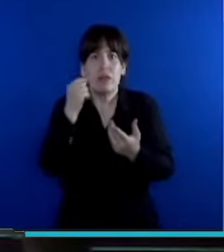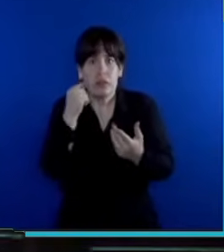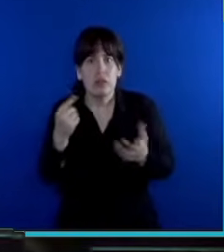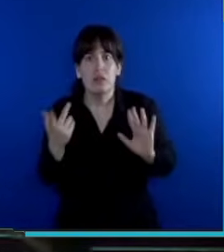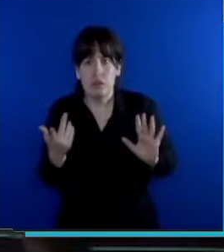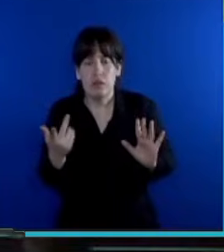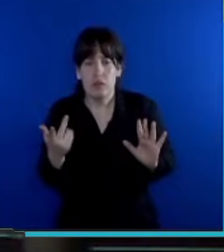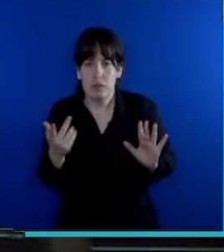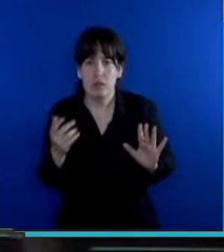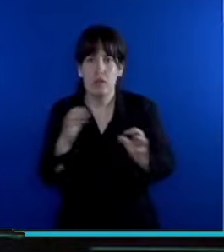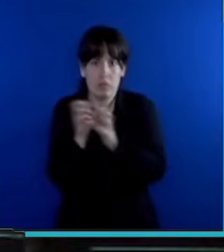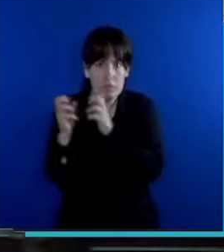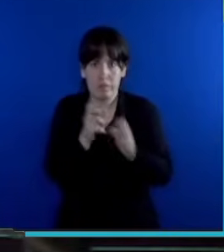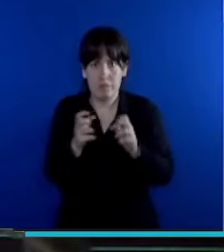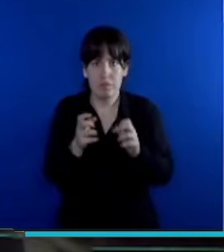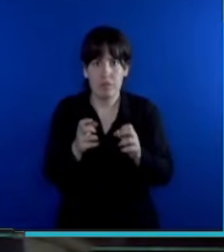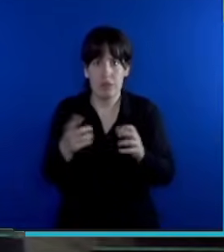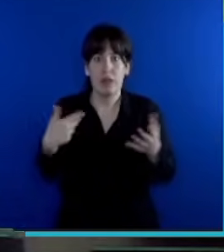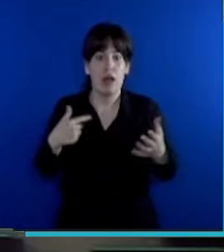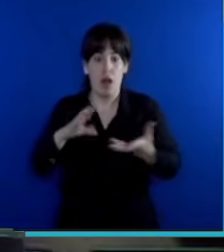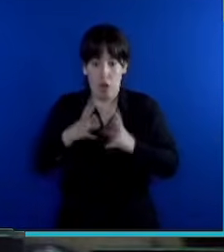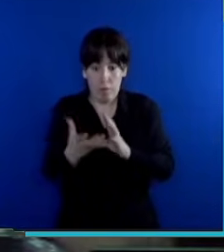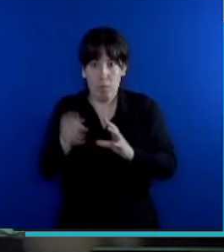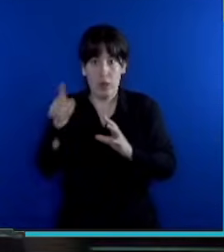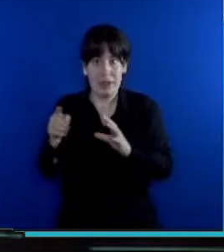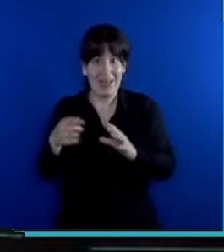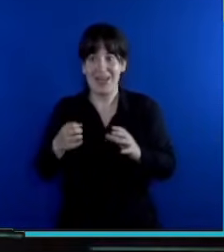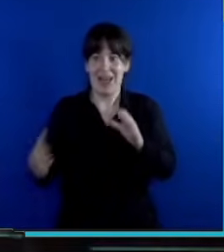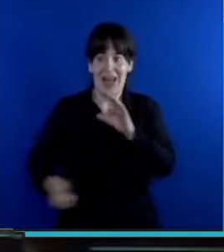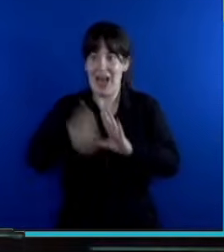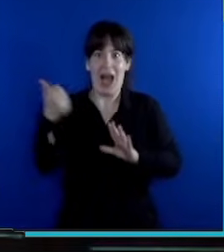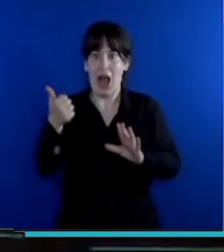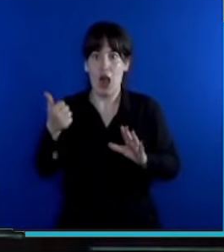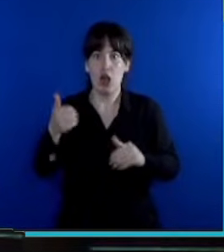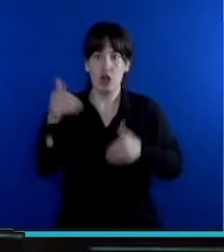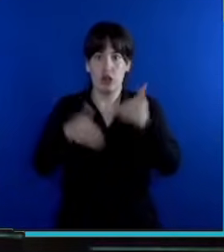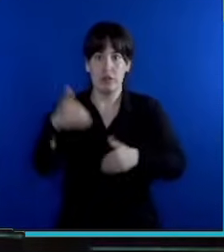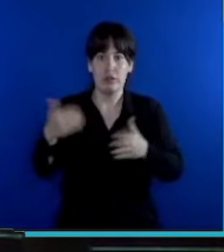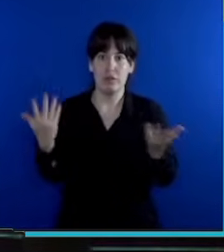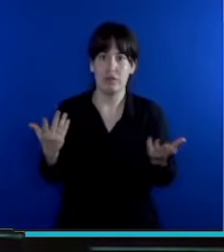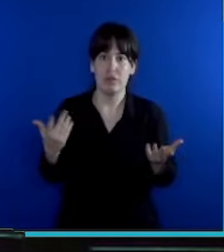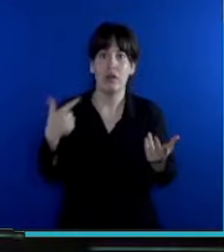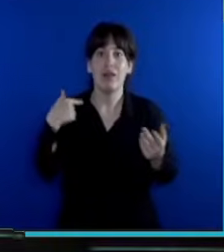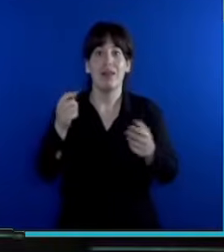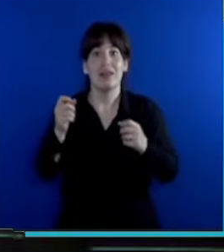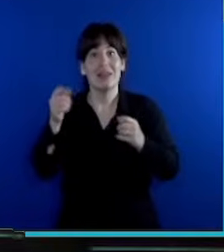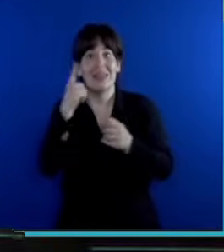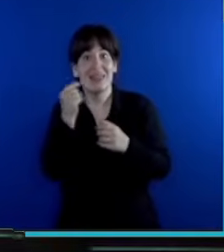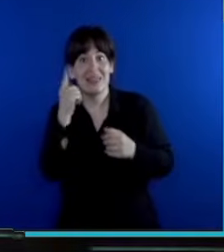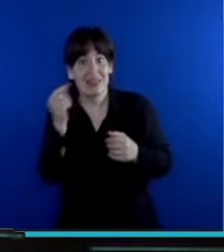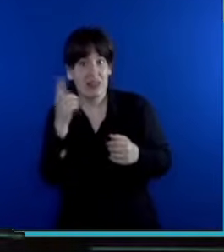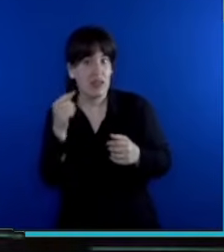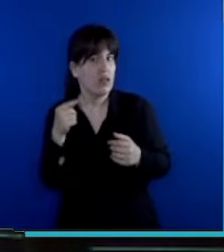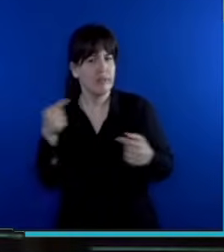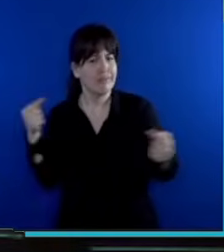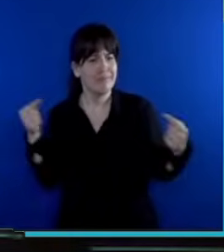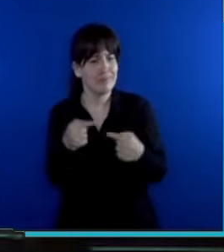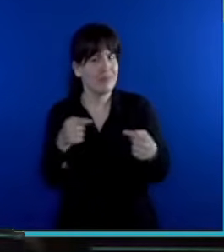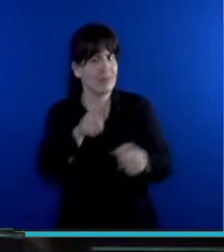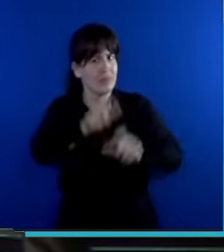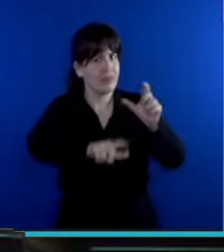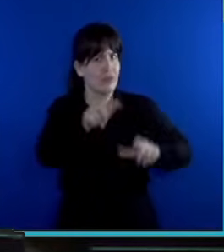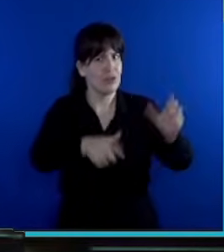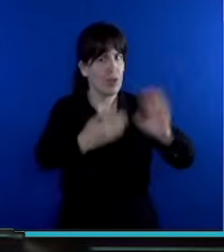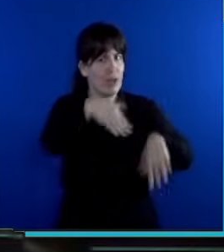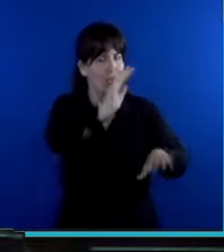Se plebiscitó y el modelo ganó las elecciones, señor presidente. Parece que la sensación que describe Kicillof no es compartida por la mayoría